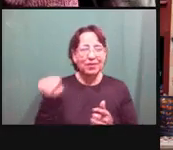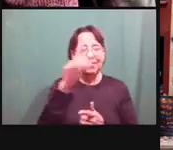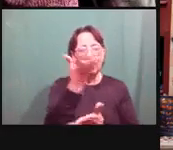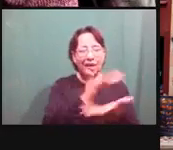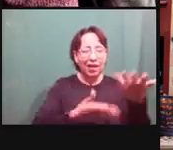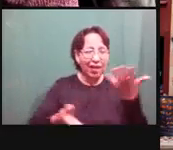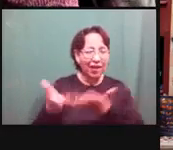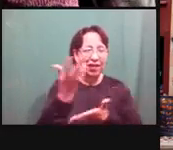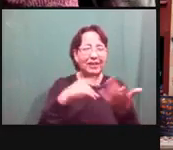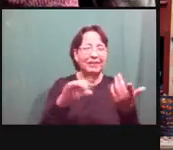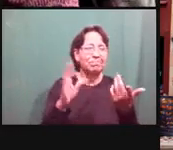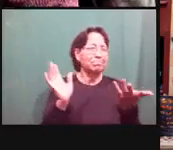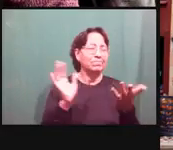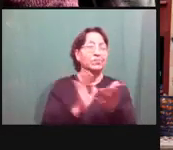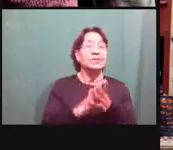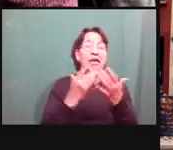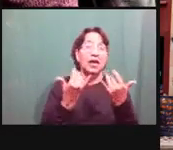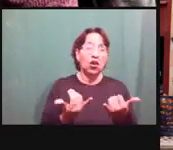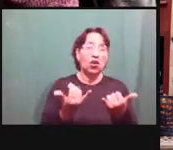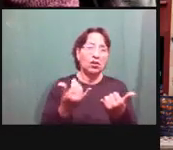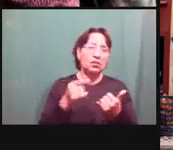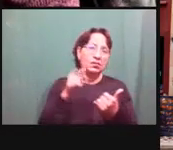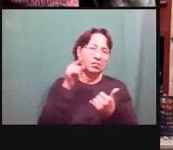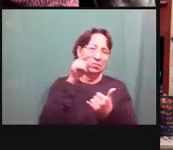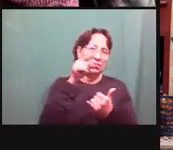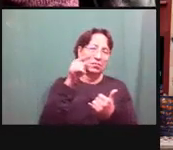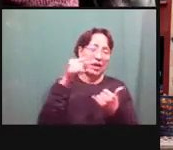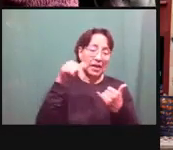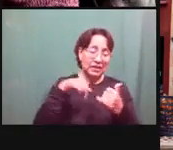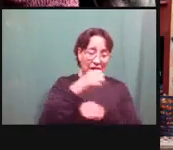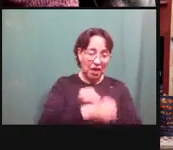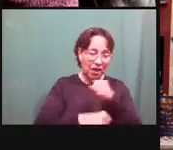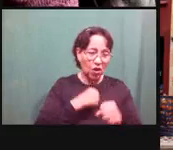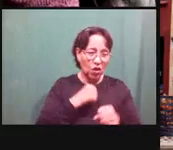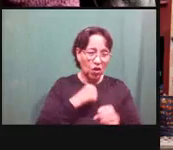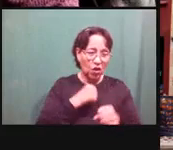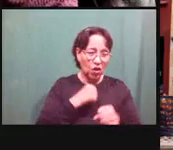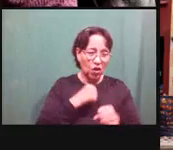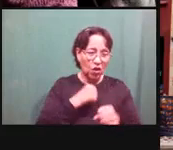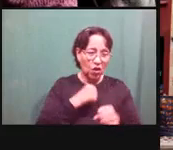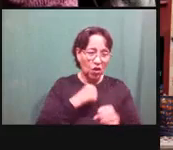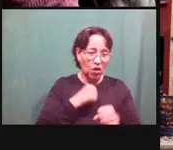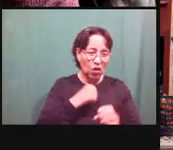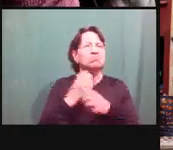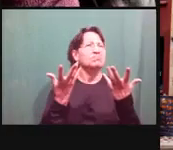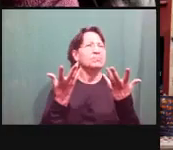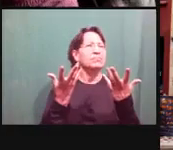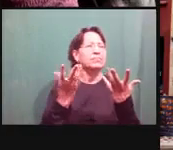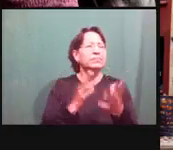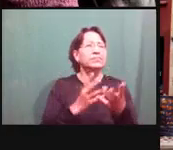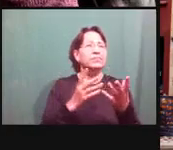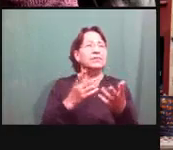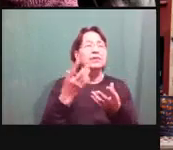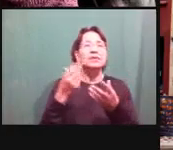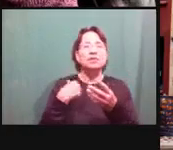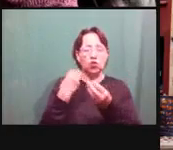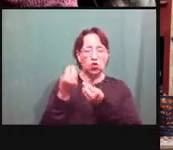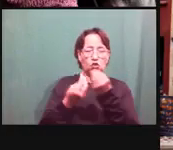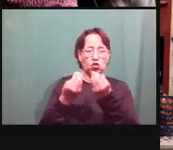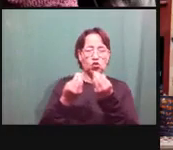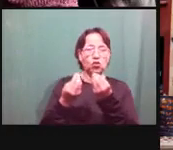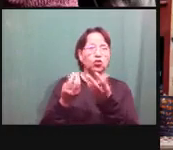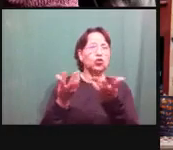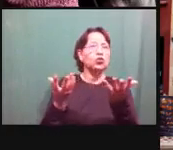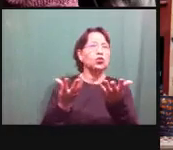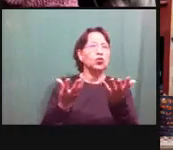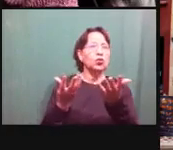de interacciones. Por eso, pues, para todo este recorrido este año, buscamos que las acciones se realizaran en lo que es en torno